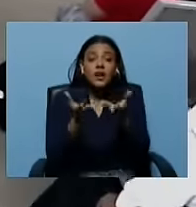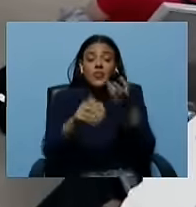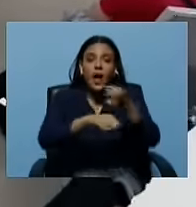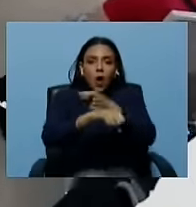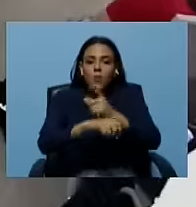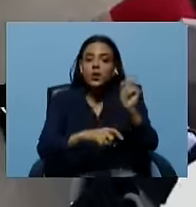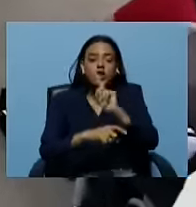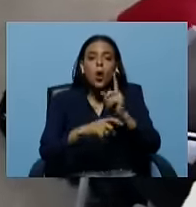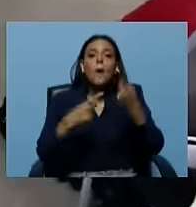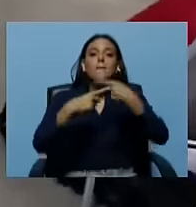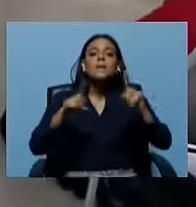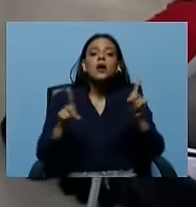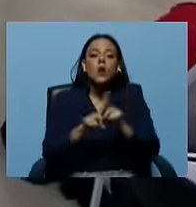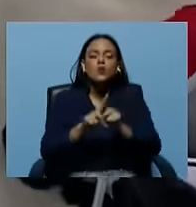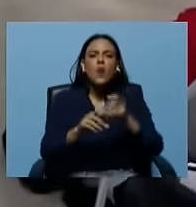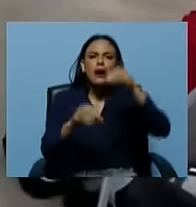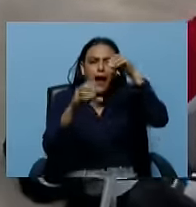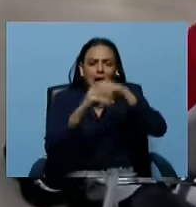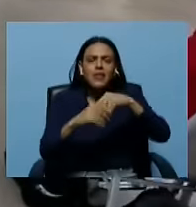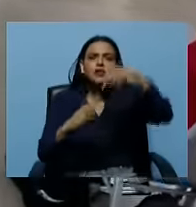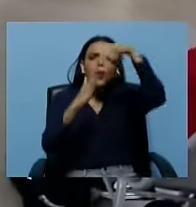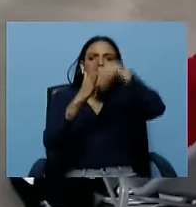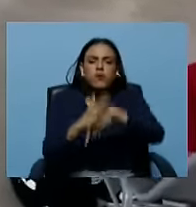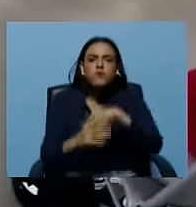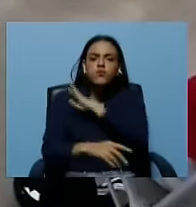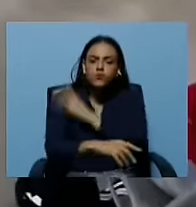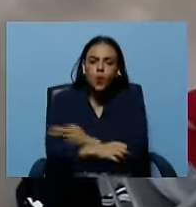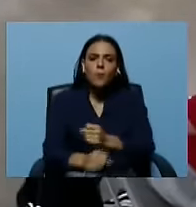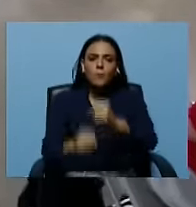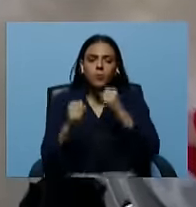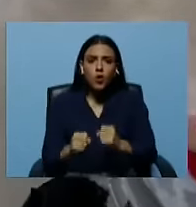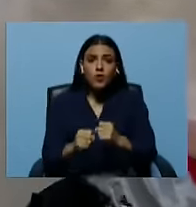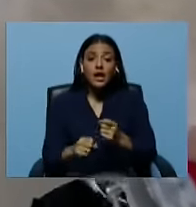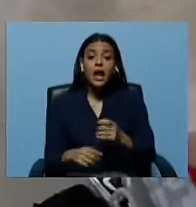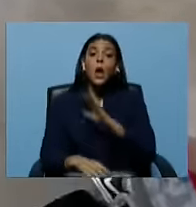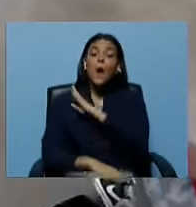poder no se toma, que el poder se construye